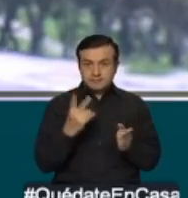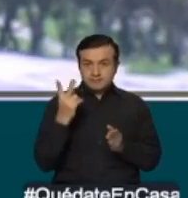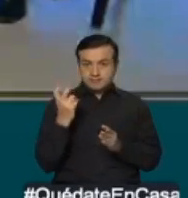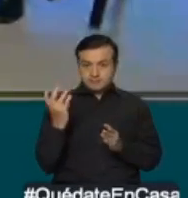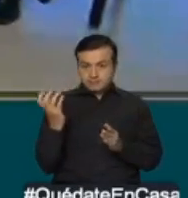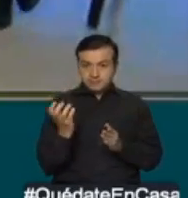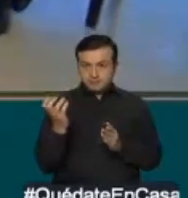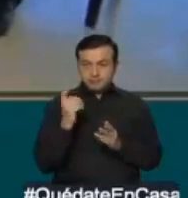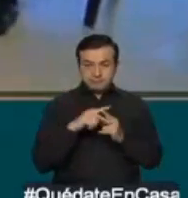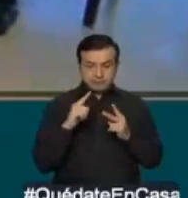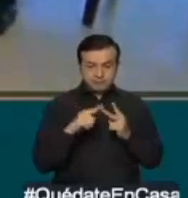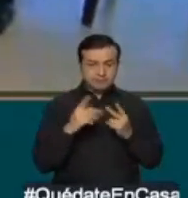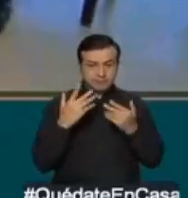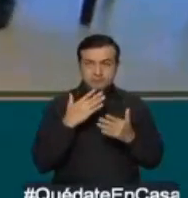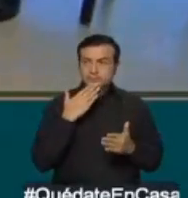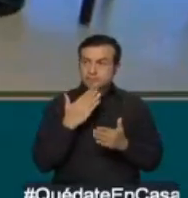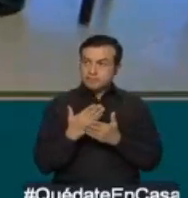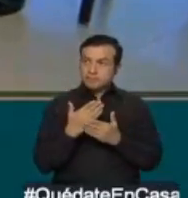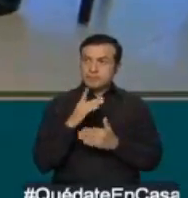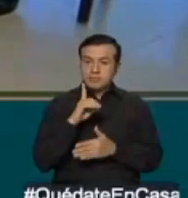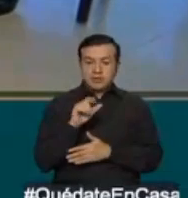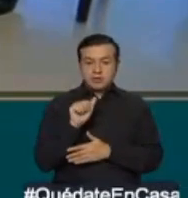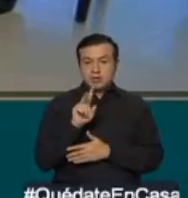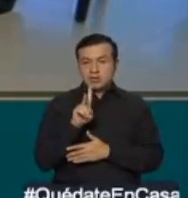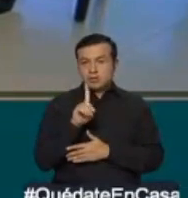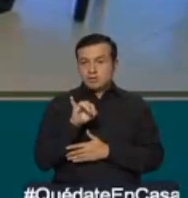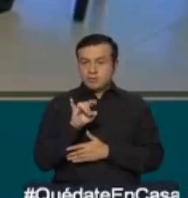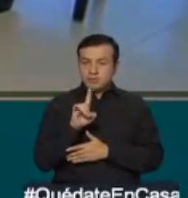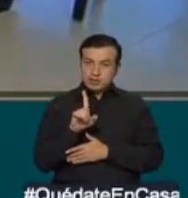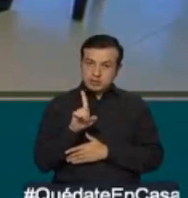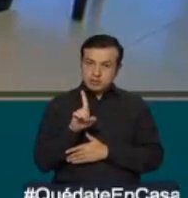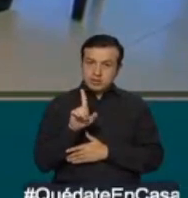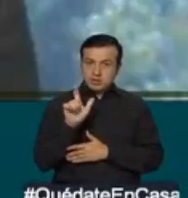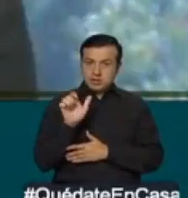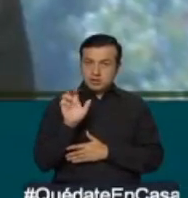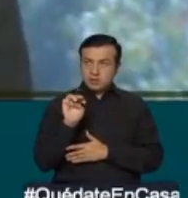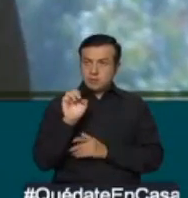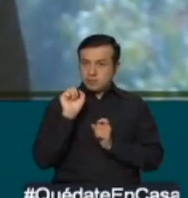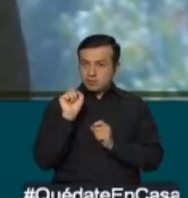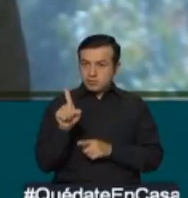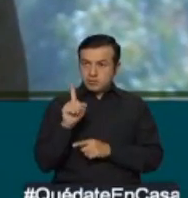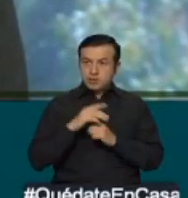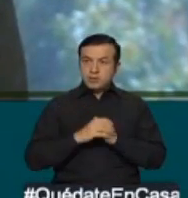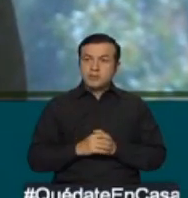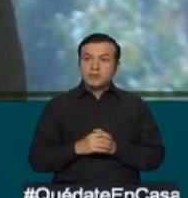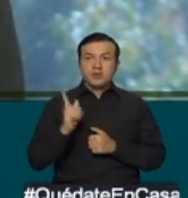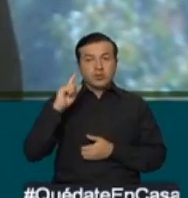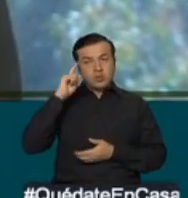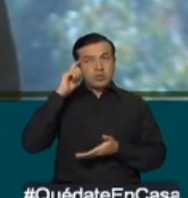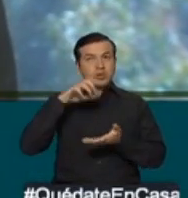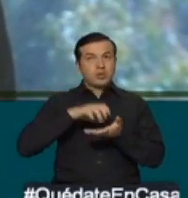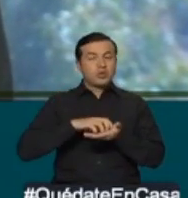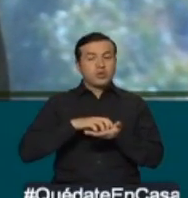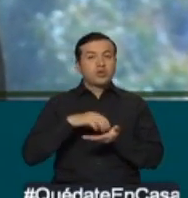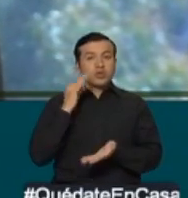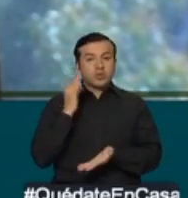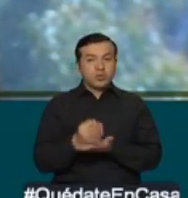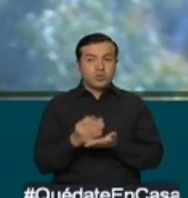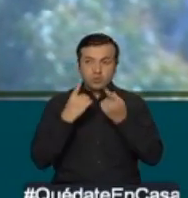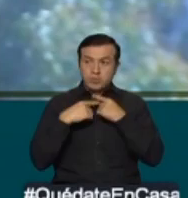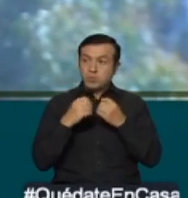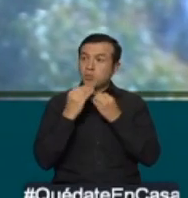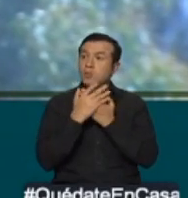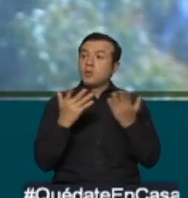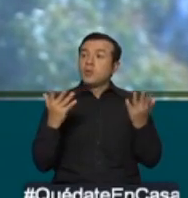para ellos de acuerdo gracias ministro david lema periodismo ecuador para la ministra alexandra ocles el gobernador de cotopaxi informó en rueda de